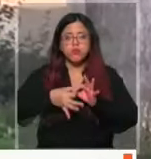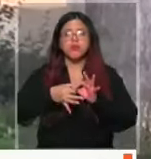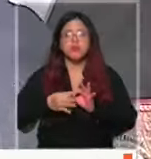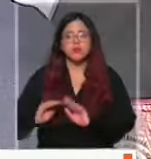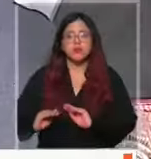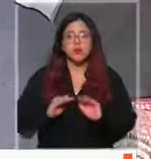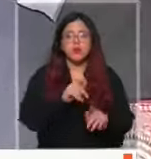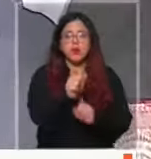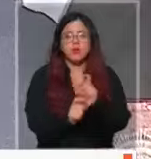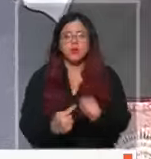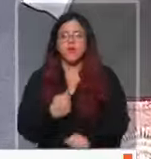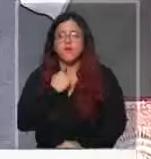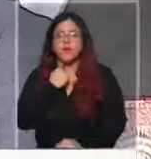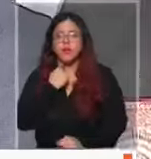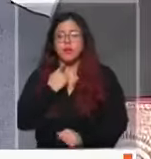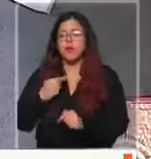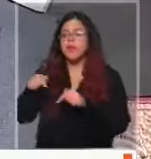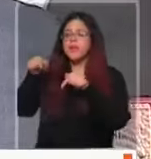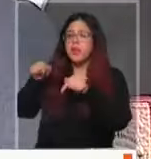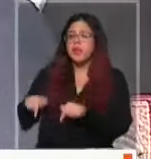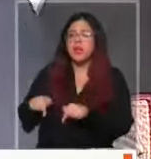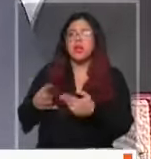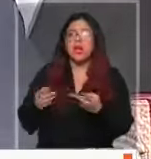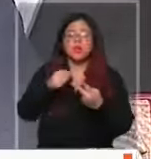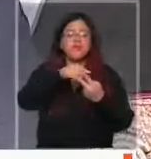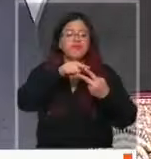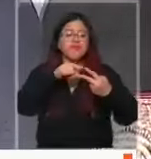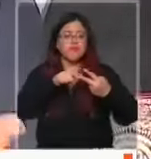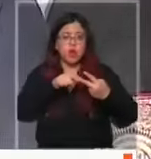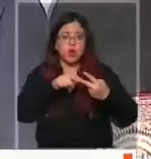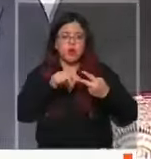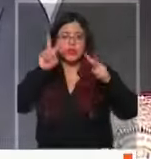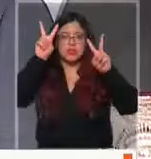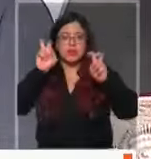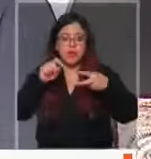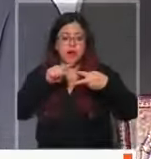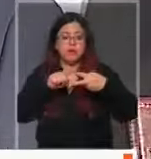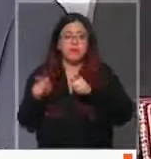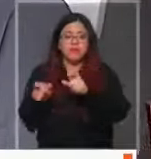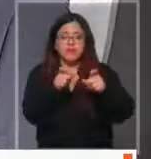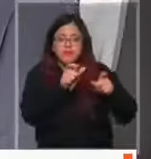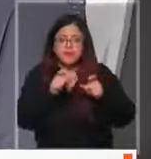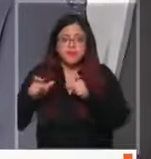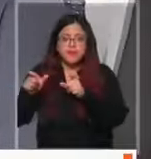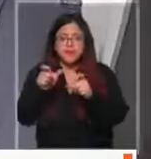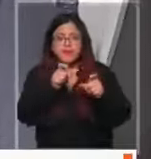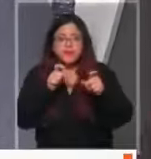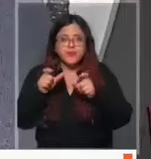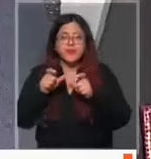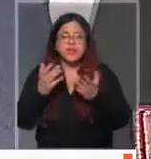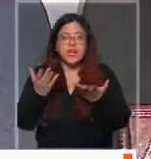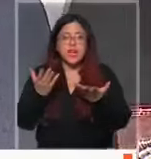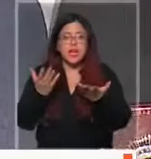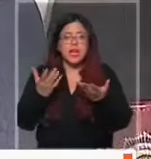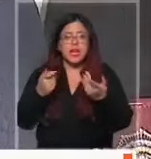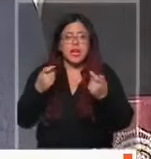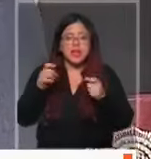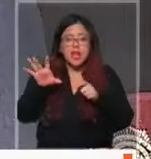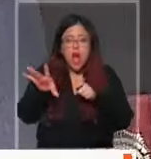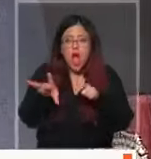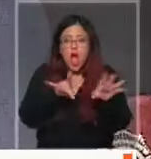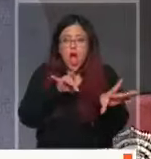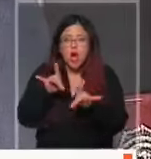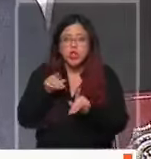las víctimas. Estamos combinando estos dos esfuerzos, uno de patrullaje con el propósito de intentar dar con los responsables de